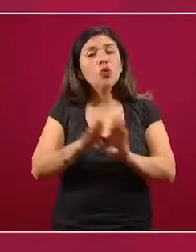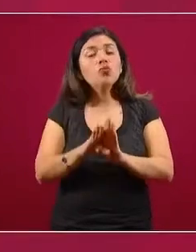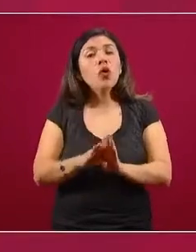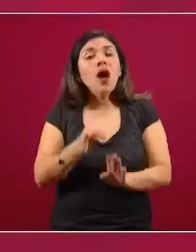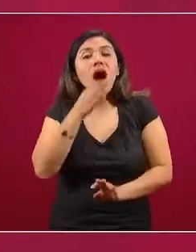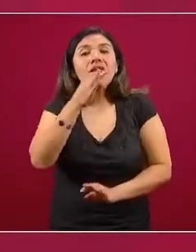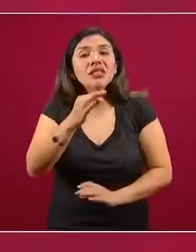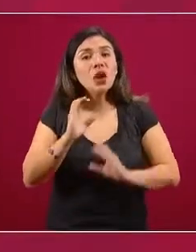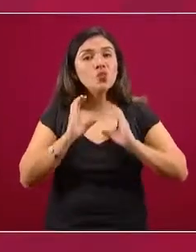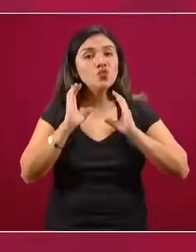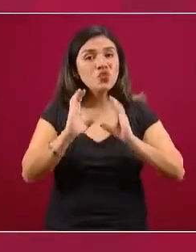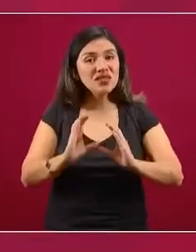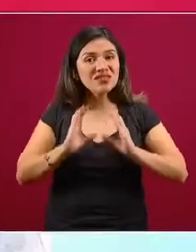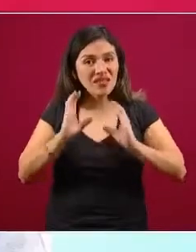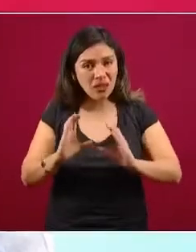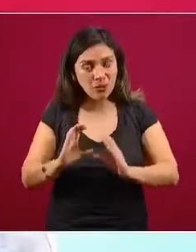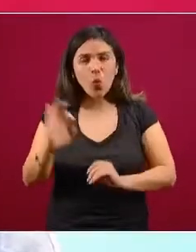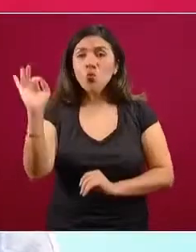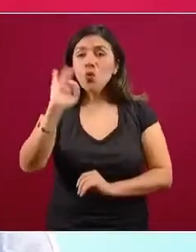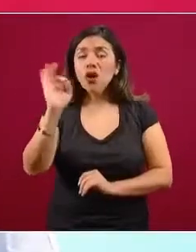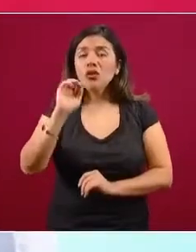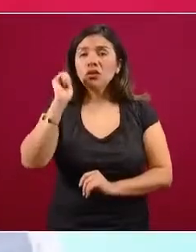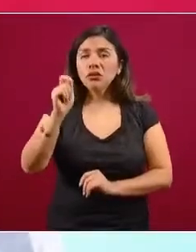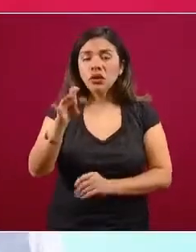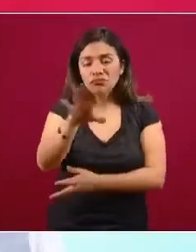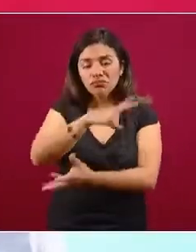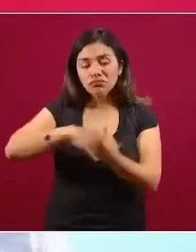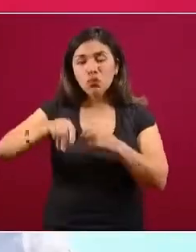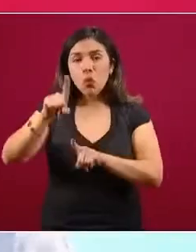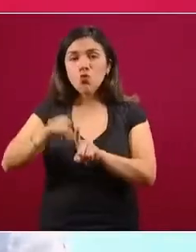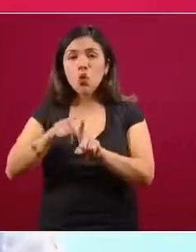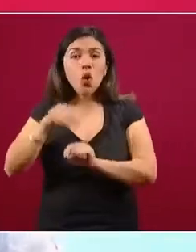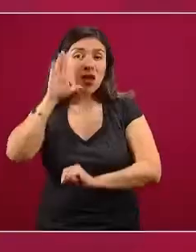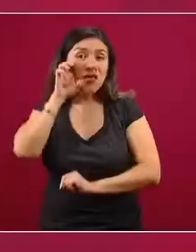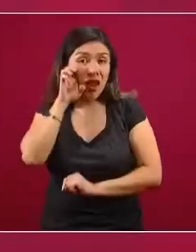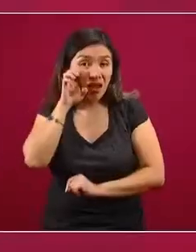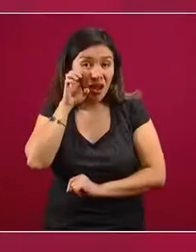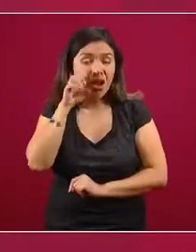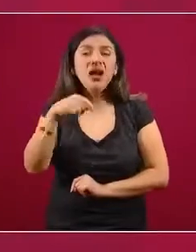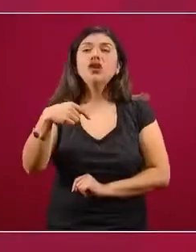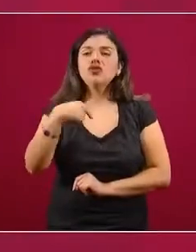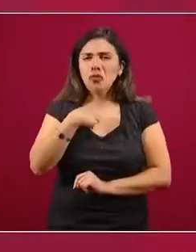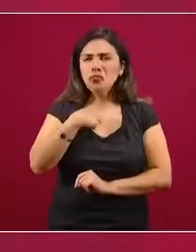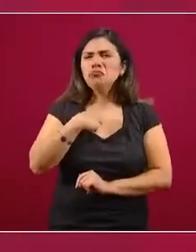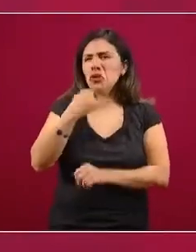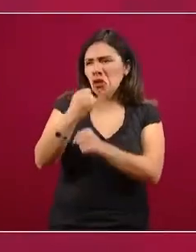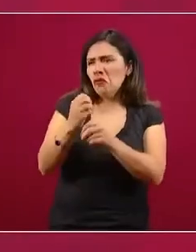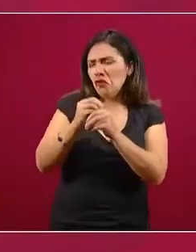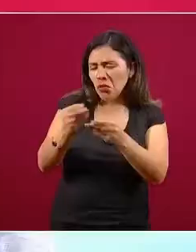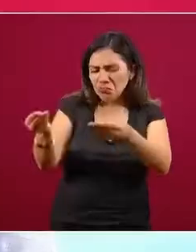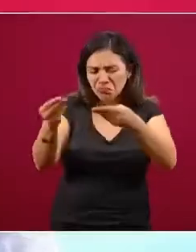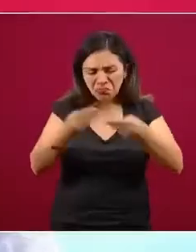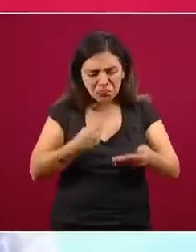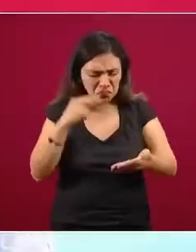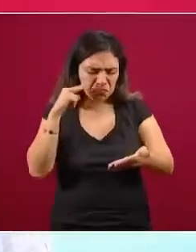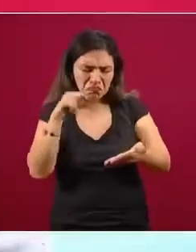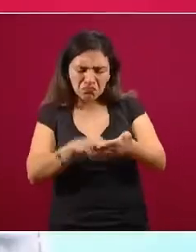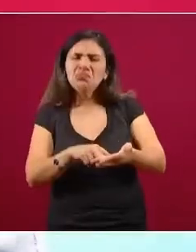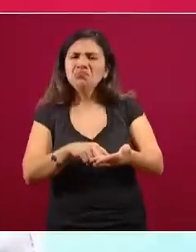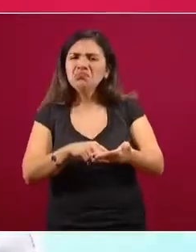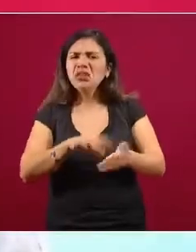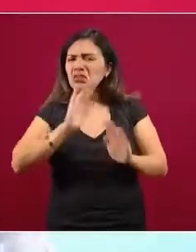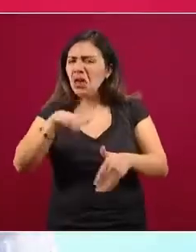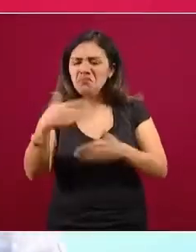cautela. Cuando transitó hacia el color naranja, nosotros, de acuerdo a nuestra información, considerábamos que estaba